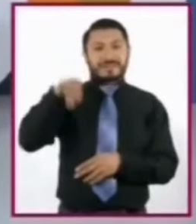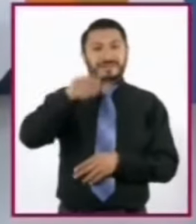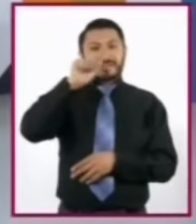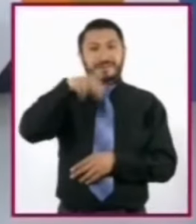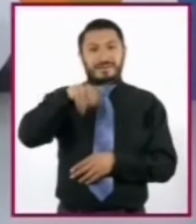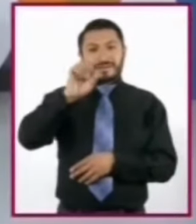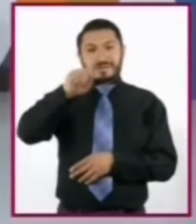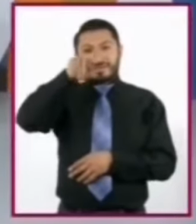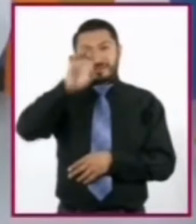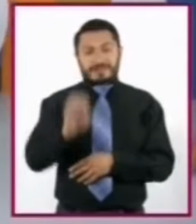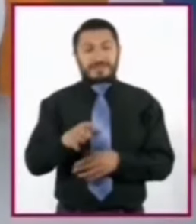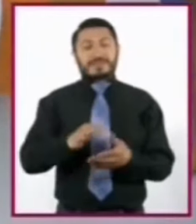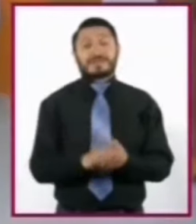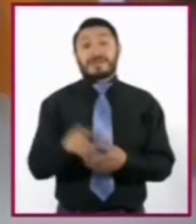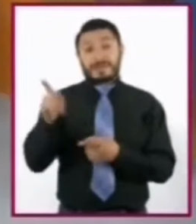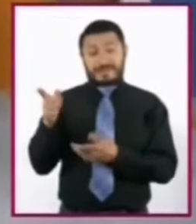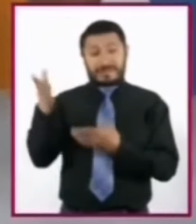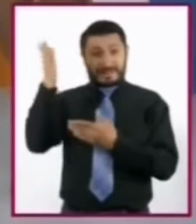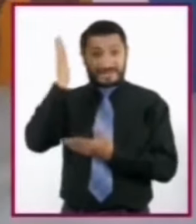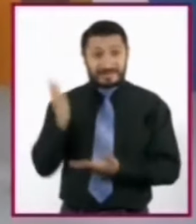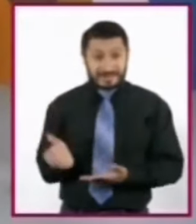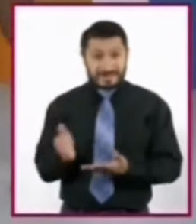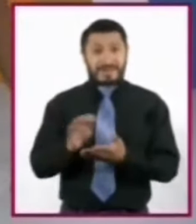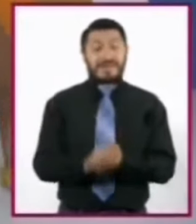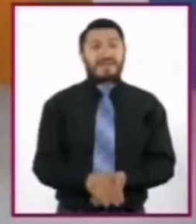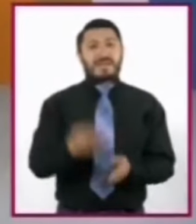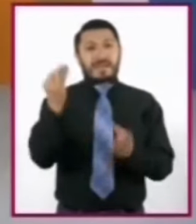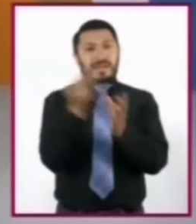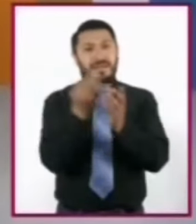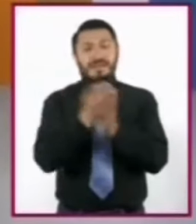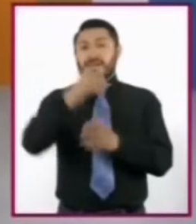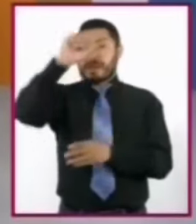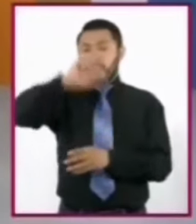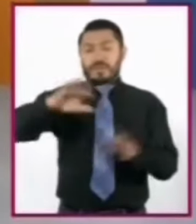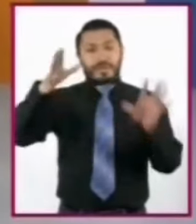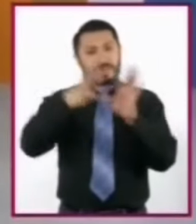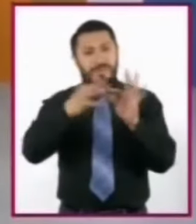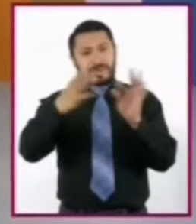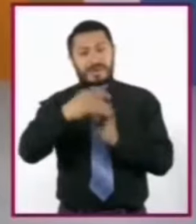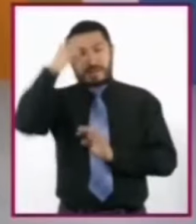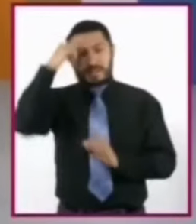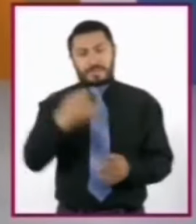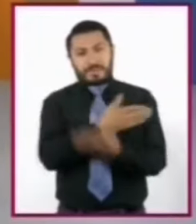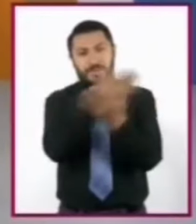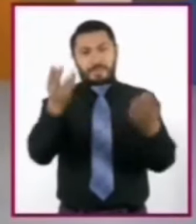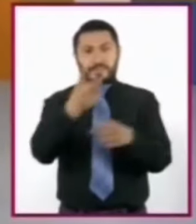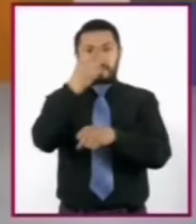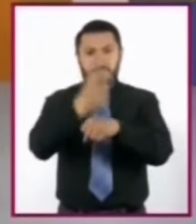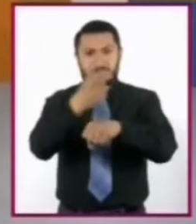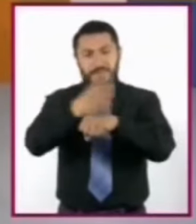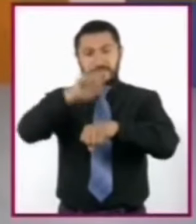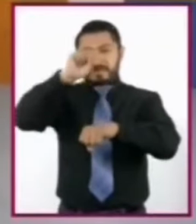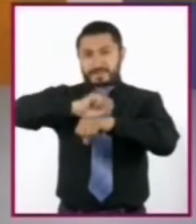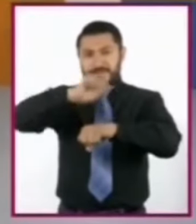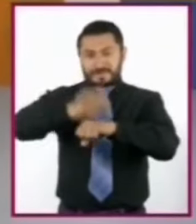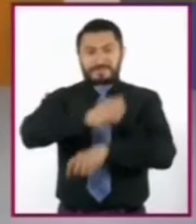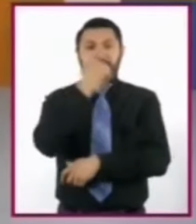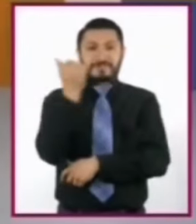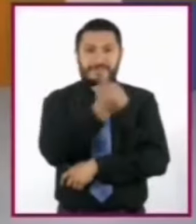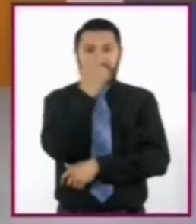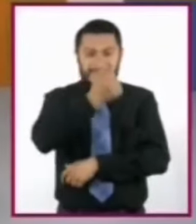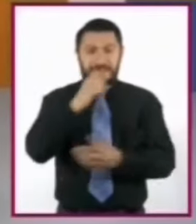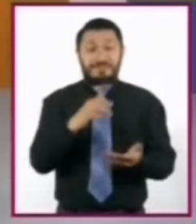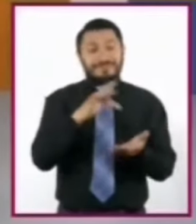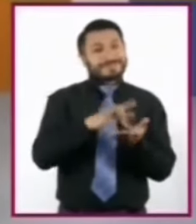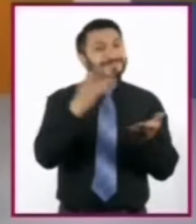que se encargará de guiarnos en esta materia, dirigida a alumnas y alumnos de segundo grado de secundaria.